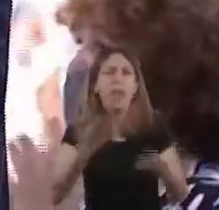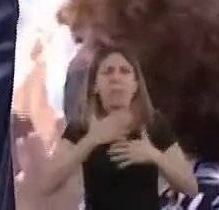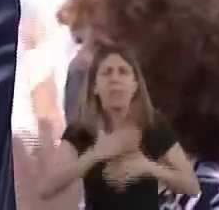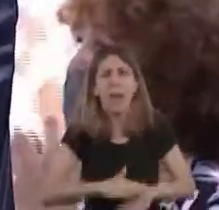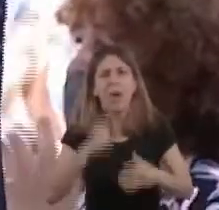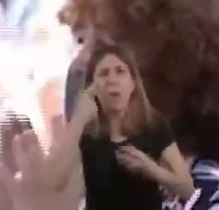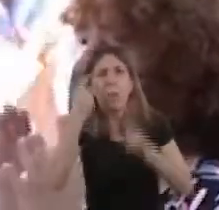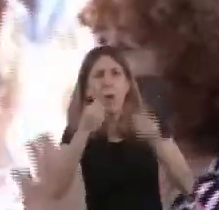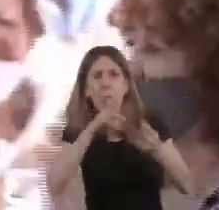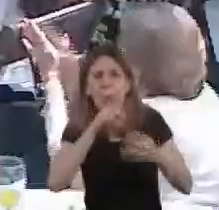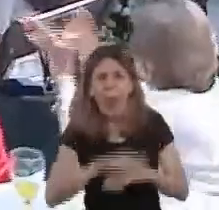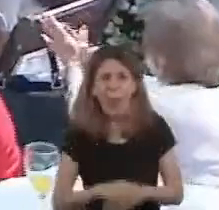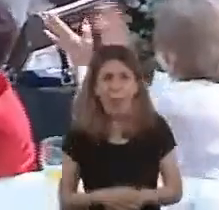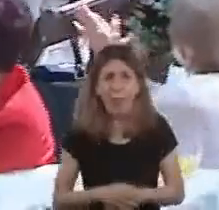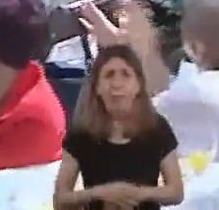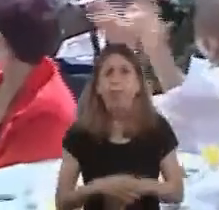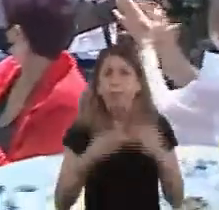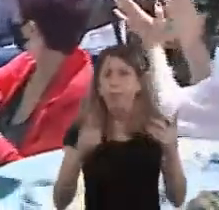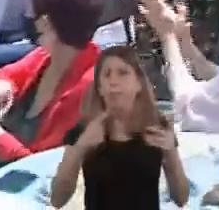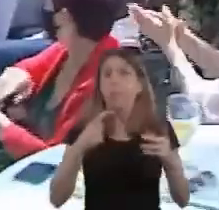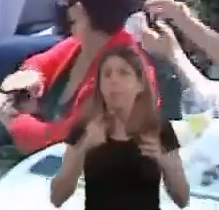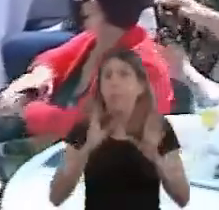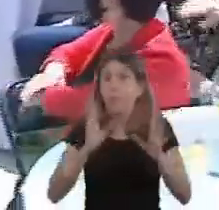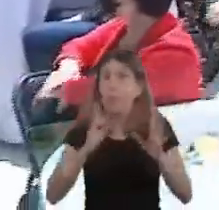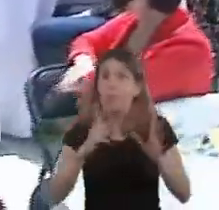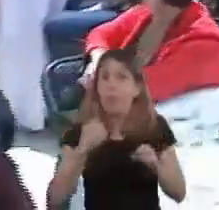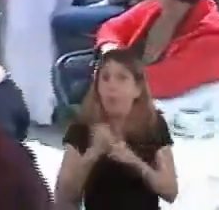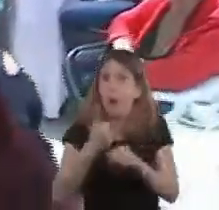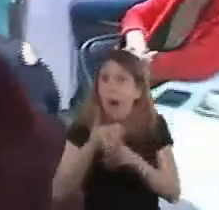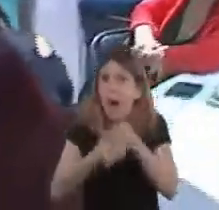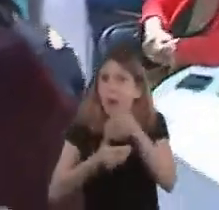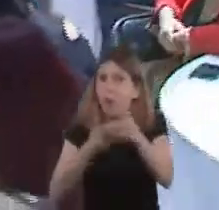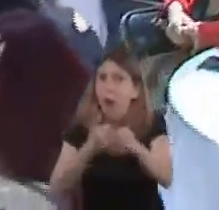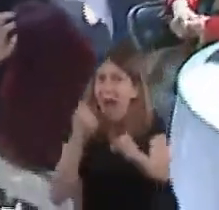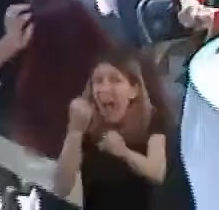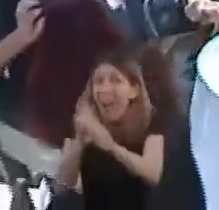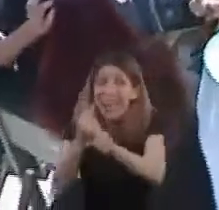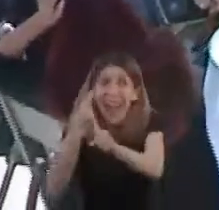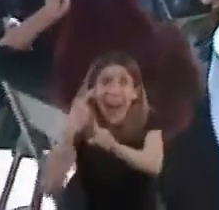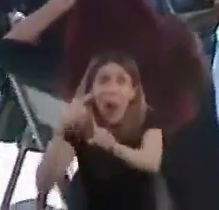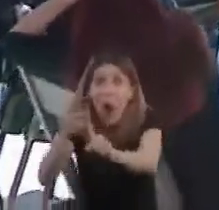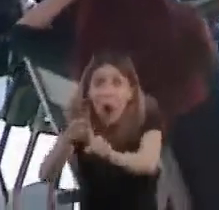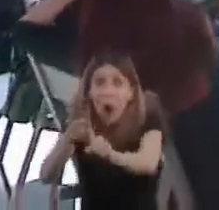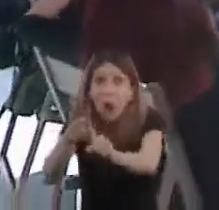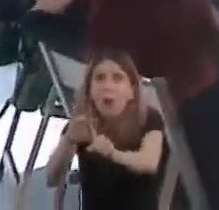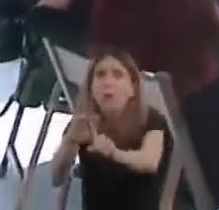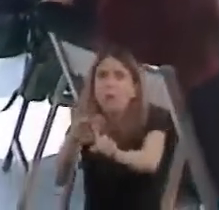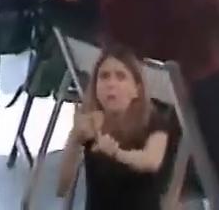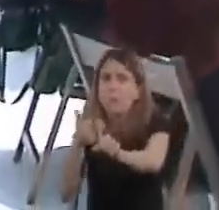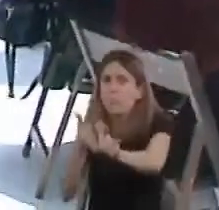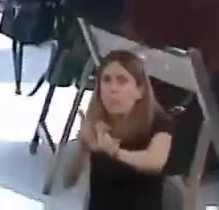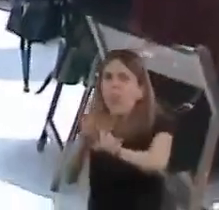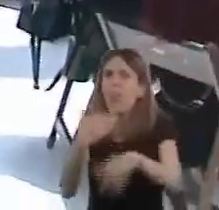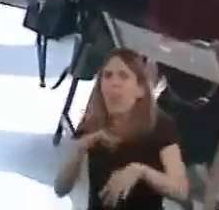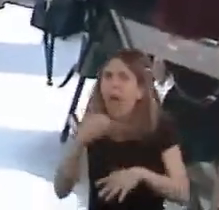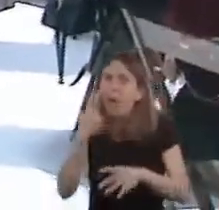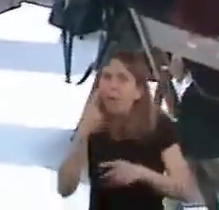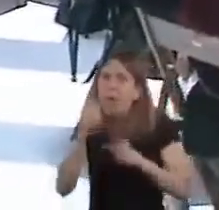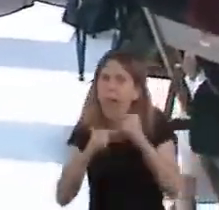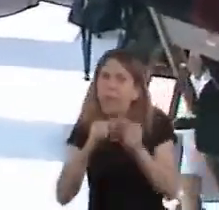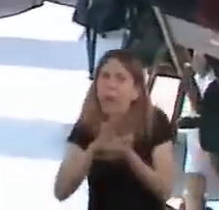tranquilidad. Hasta tanto, vamos a ir remediando las cosas como podemos,